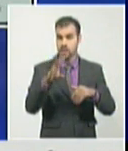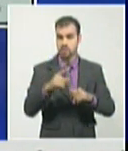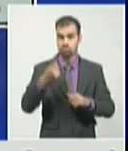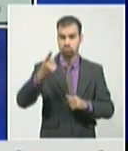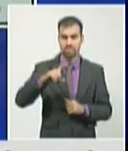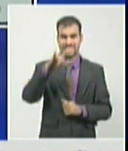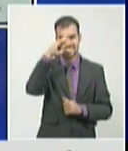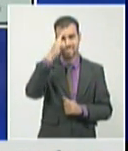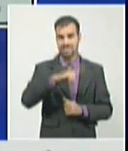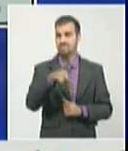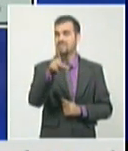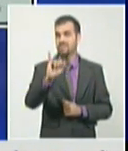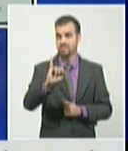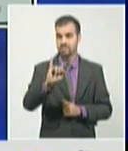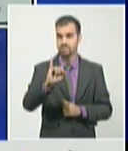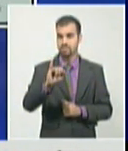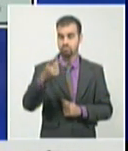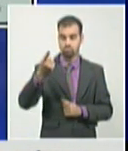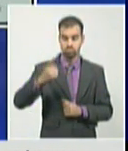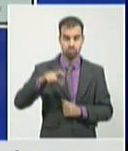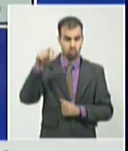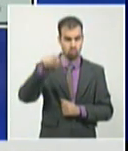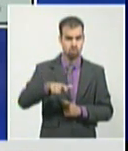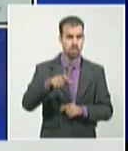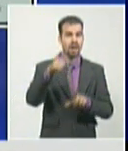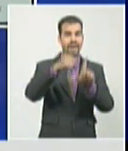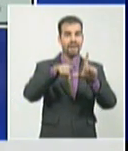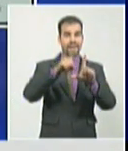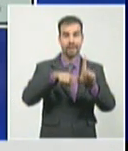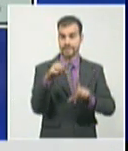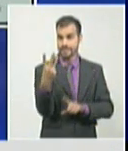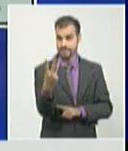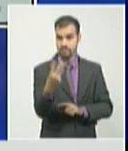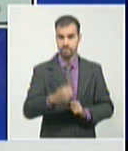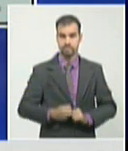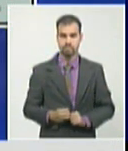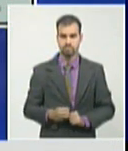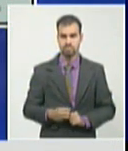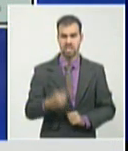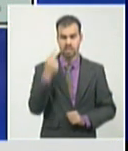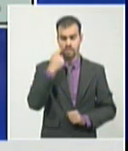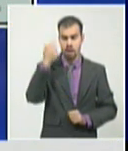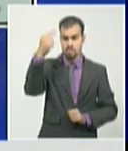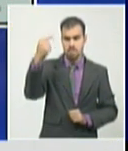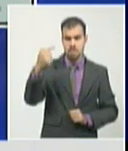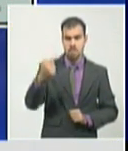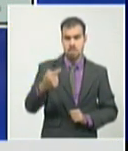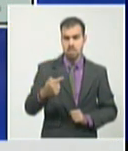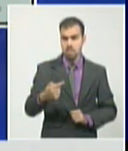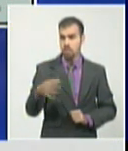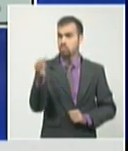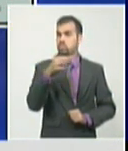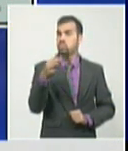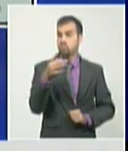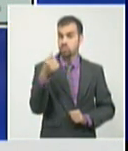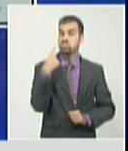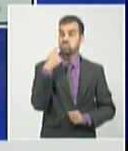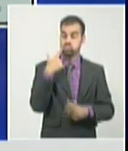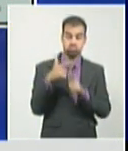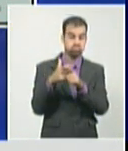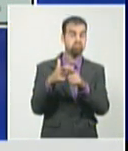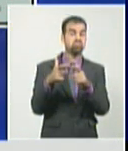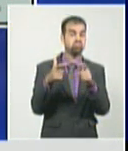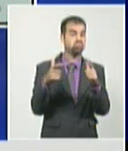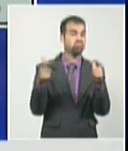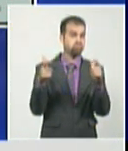y regla 33 bm y que hay un municipio con un número importante de callo